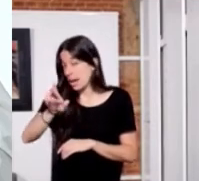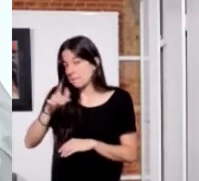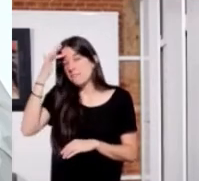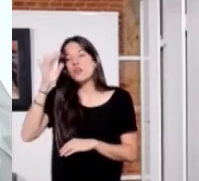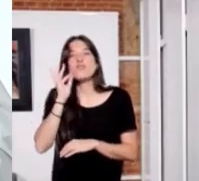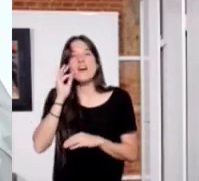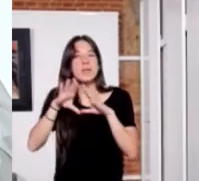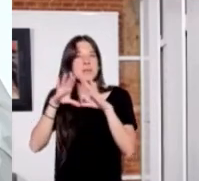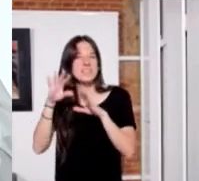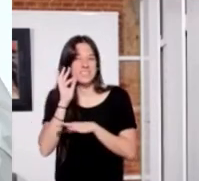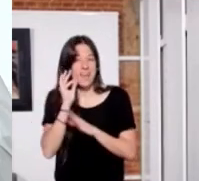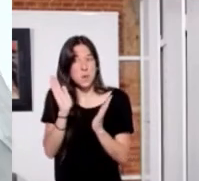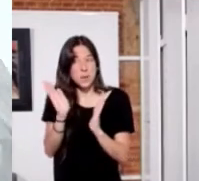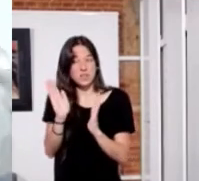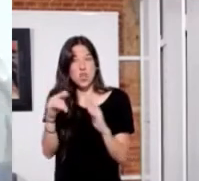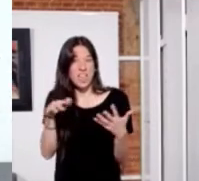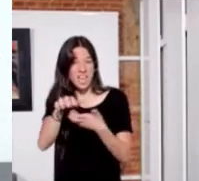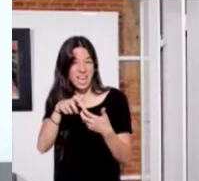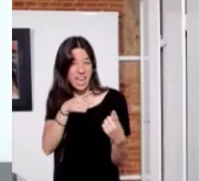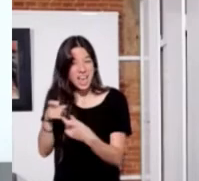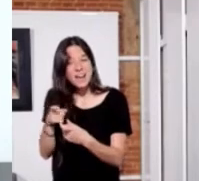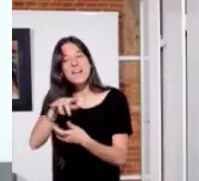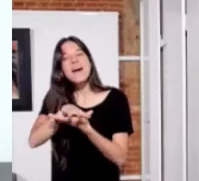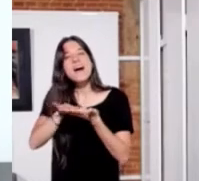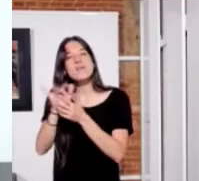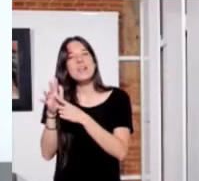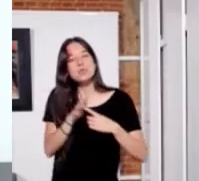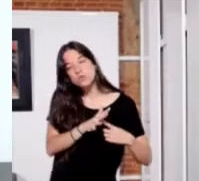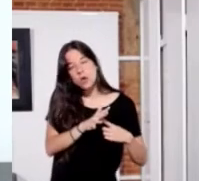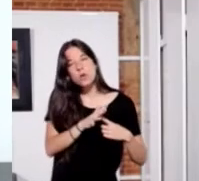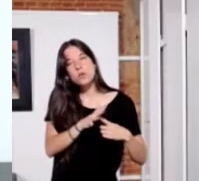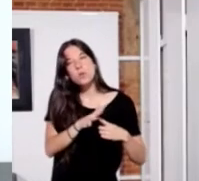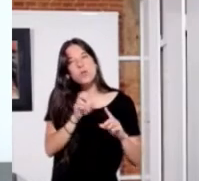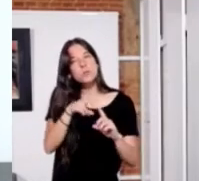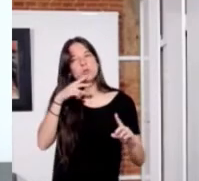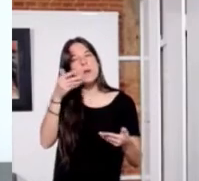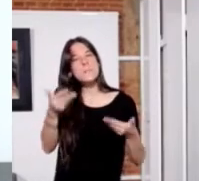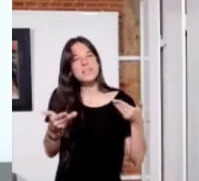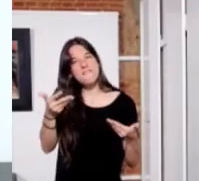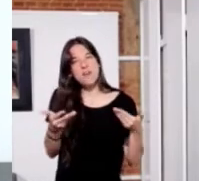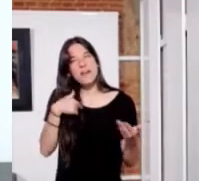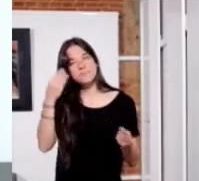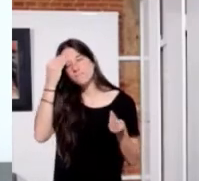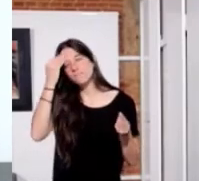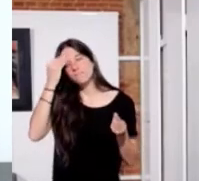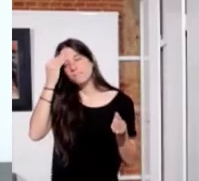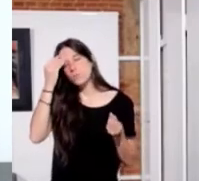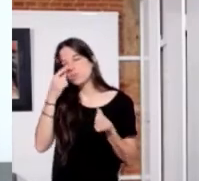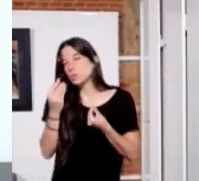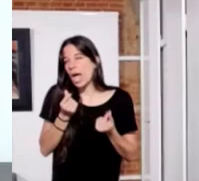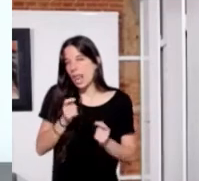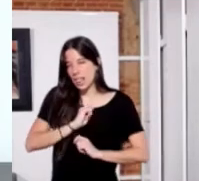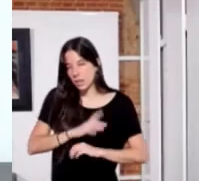Guerra, ella habla de la exclusión desde una metáfora que me parece muy sugerente.